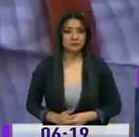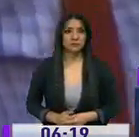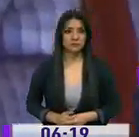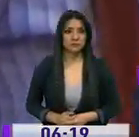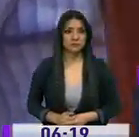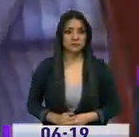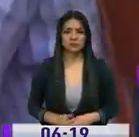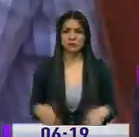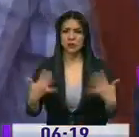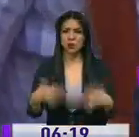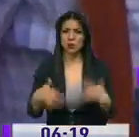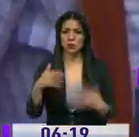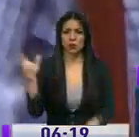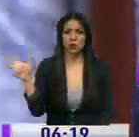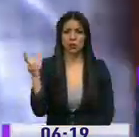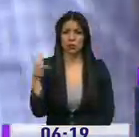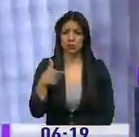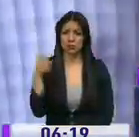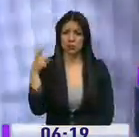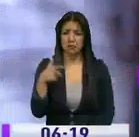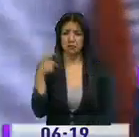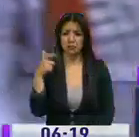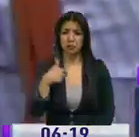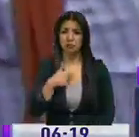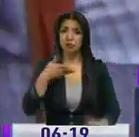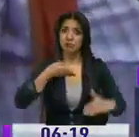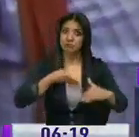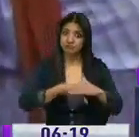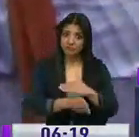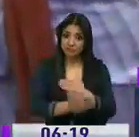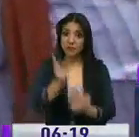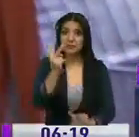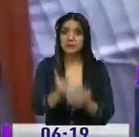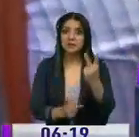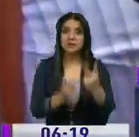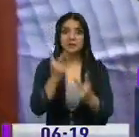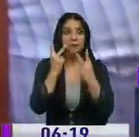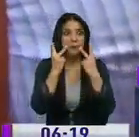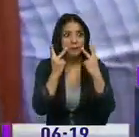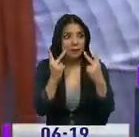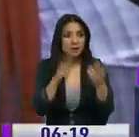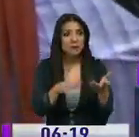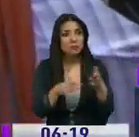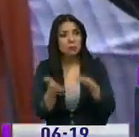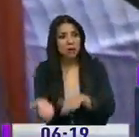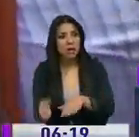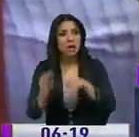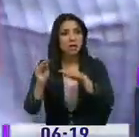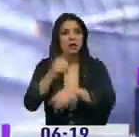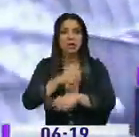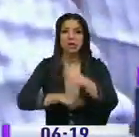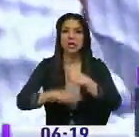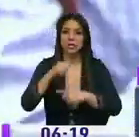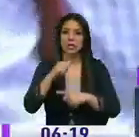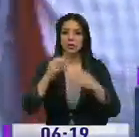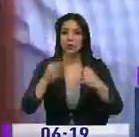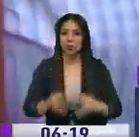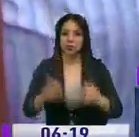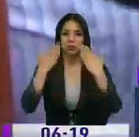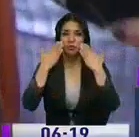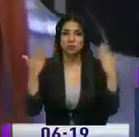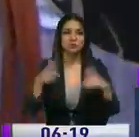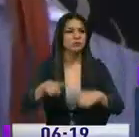Retombó, ¡plum! Cuando nosotros estábamos ya ingresando a la visita, de ahí vimos lo que salían los muertos, pero no sabemos el porqué. ¿Qué pabellón? ¿Qué